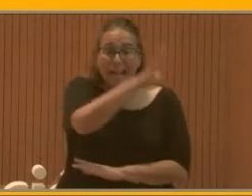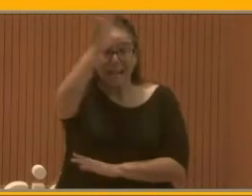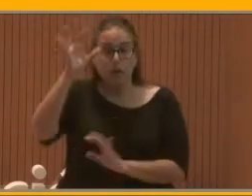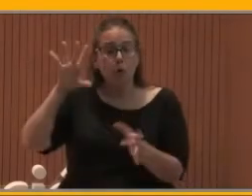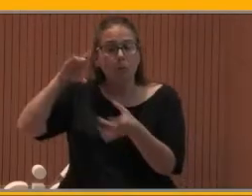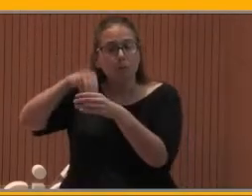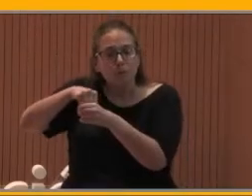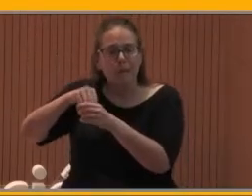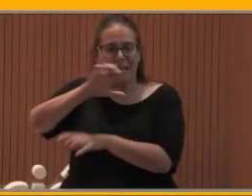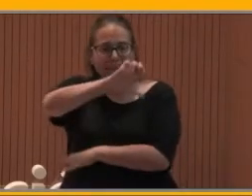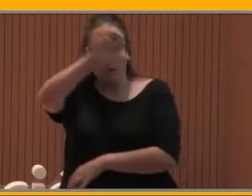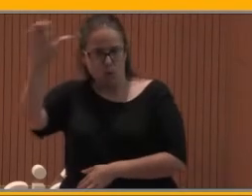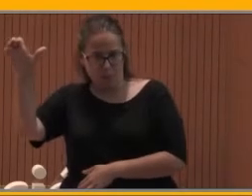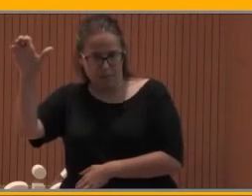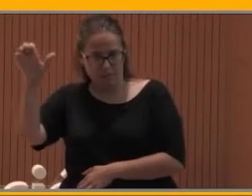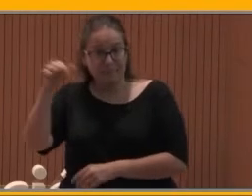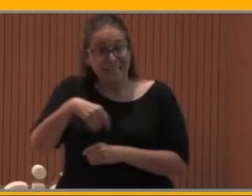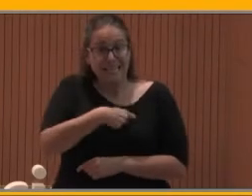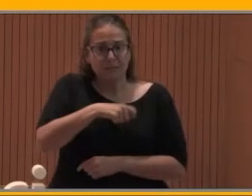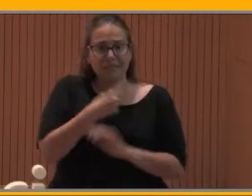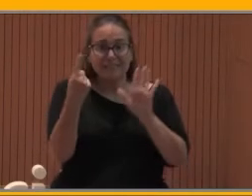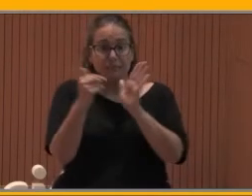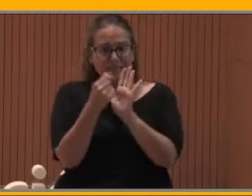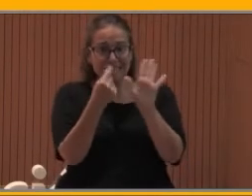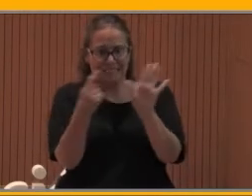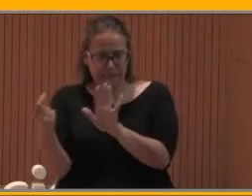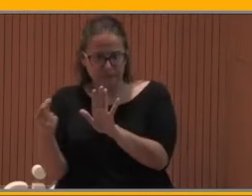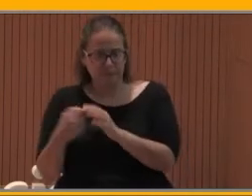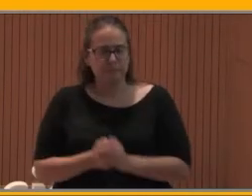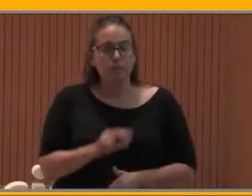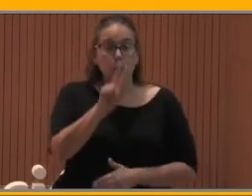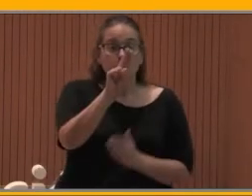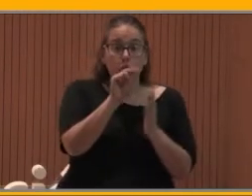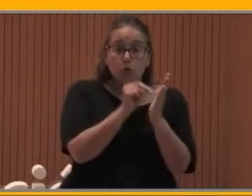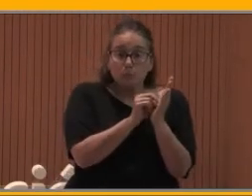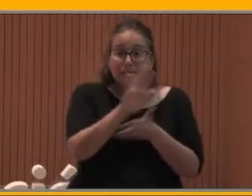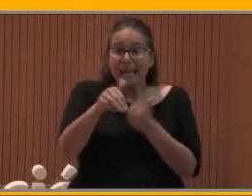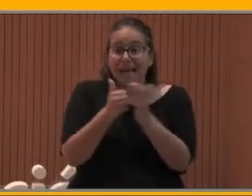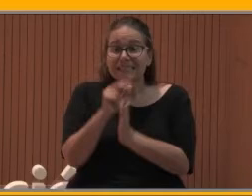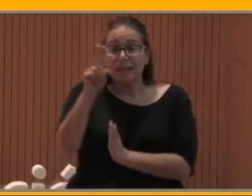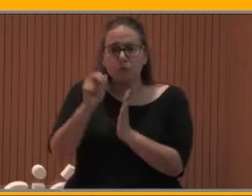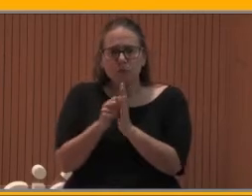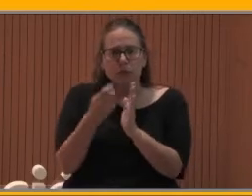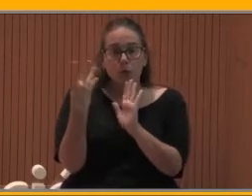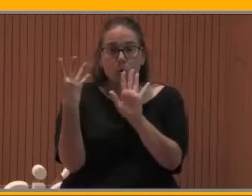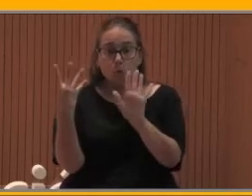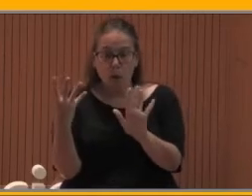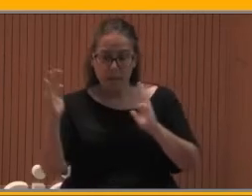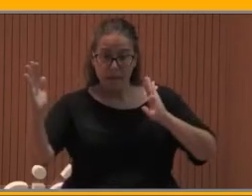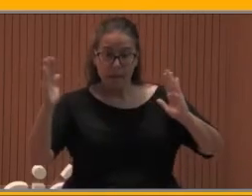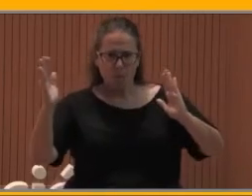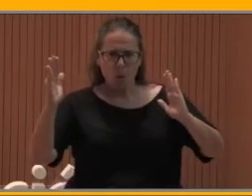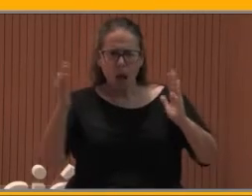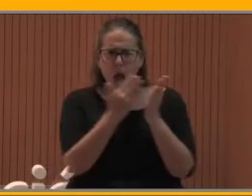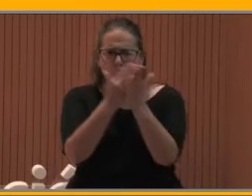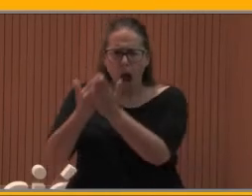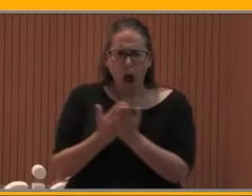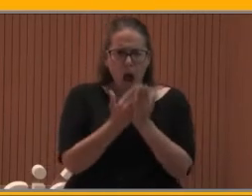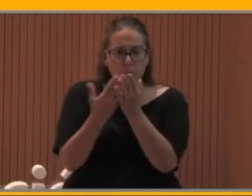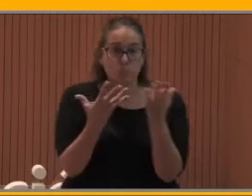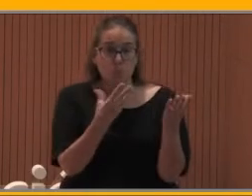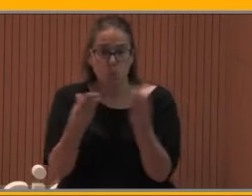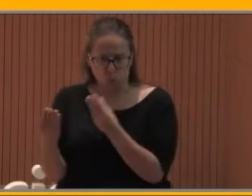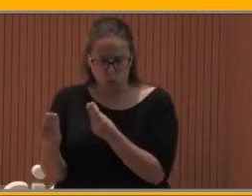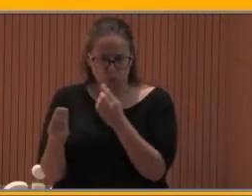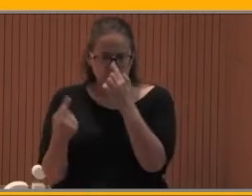en España. La década 2000-2009 está muy estudiada por el Instituto de Salud Carlos III. Y en esa década ellos